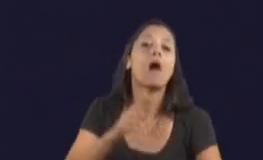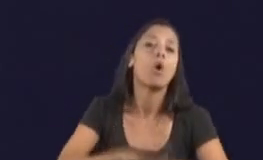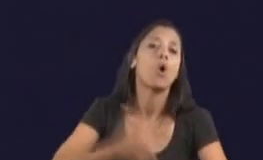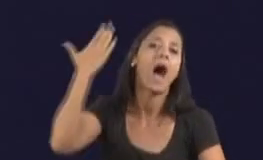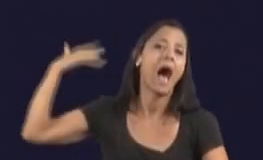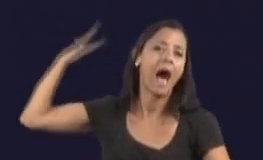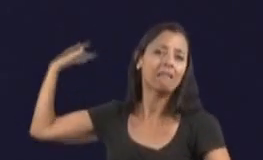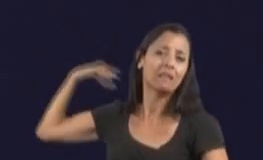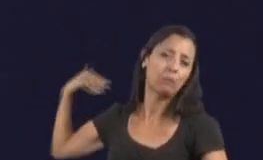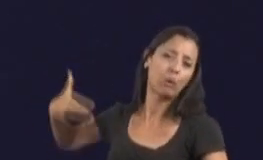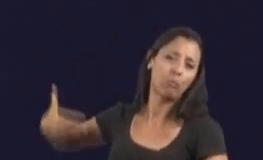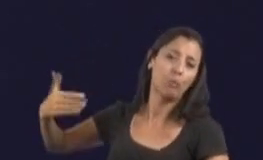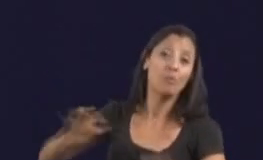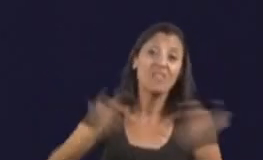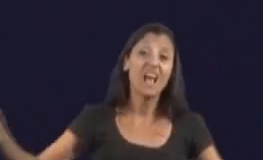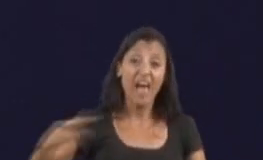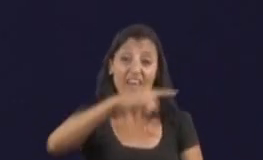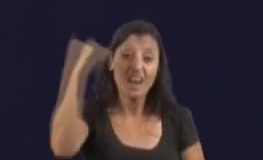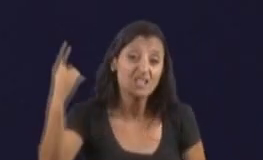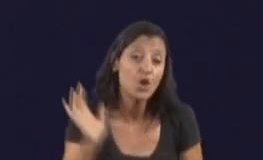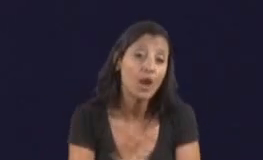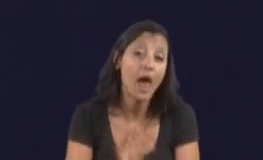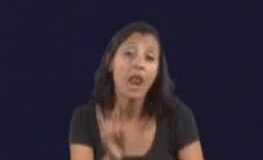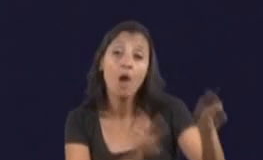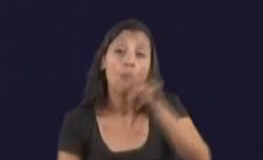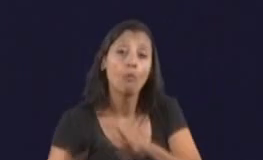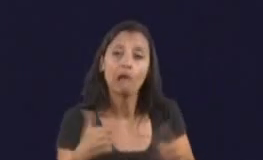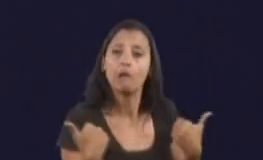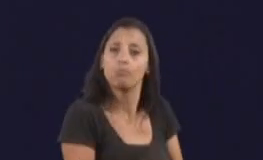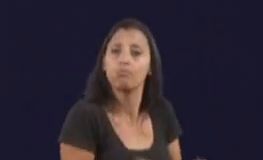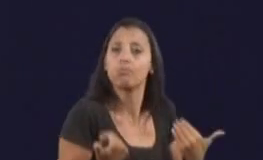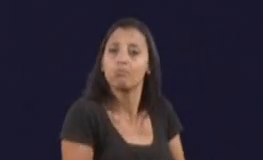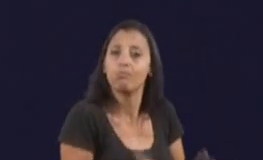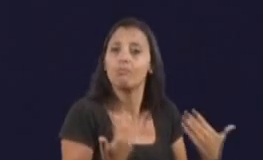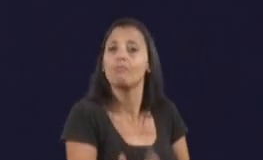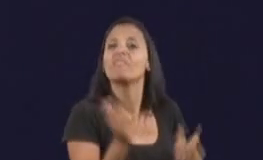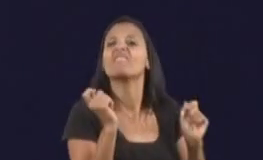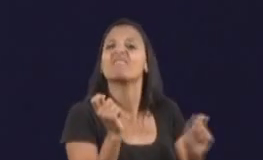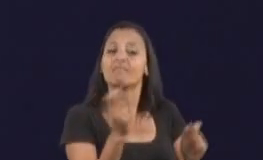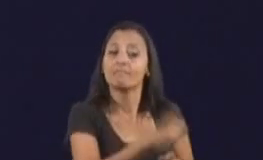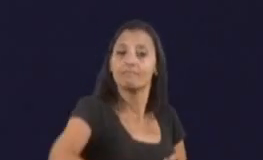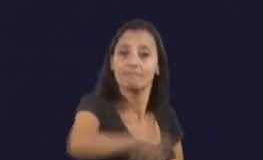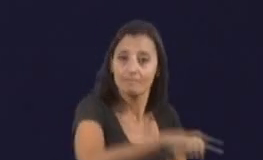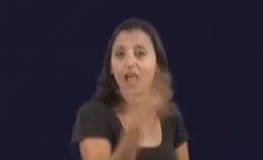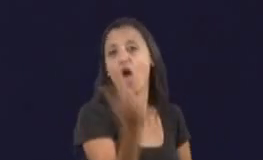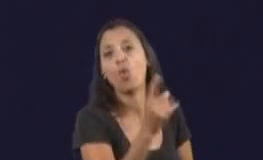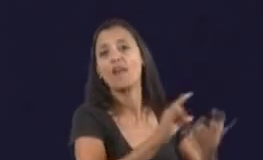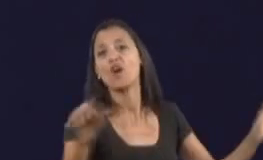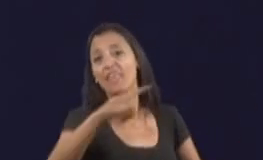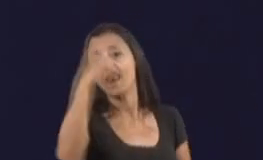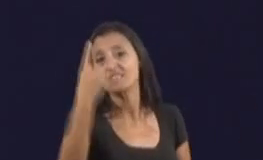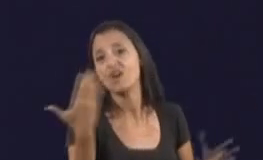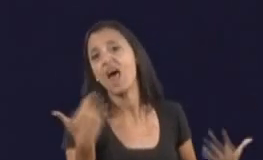una herramienta de partido político, ¿no? El dueño de la cadena nacional